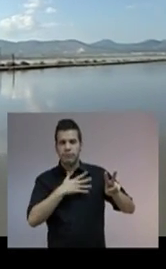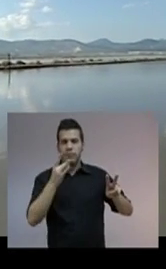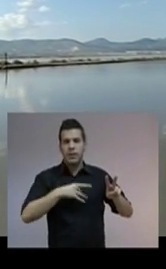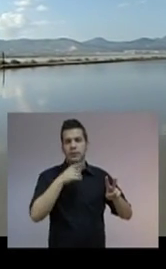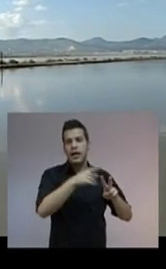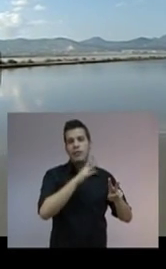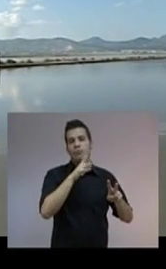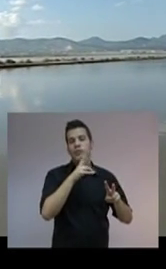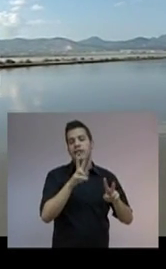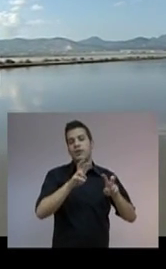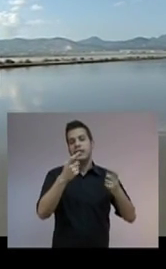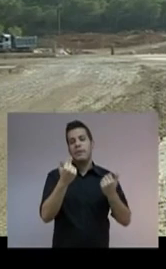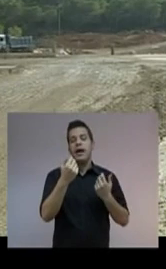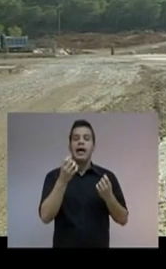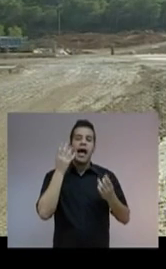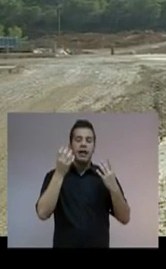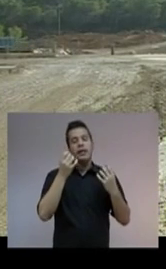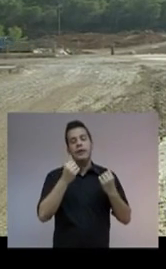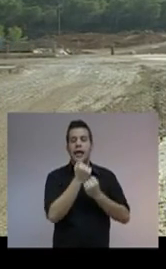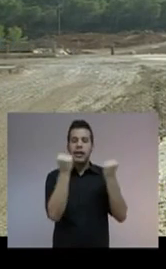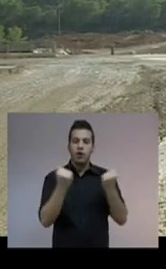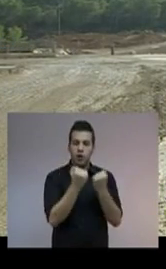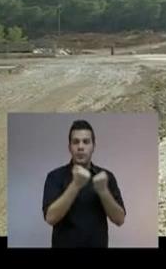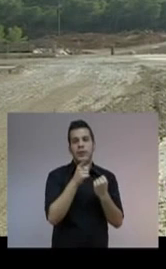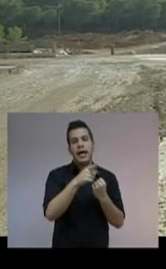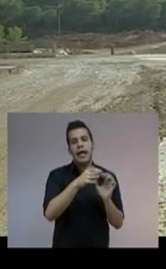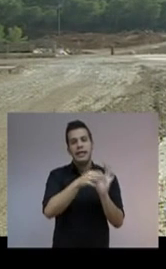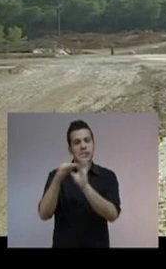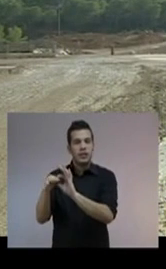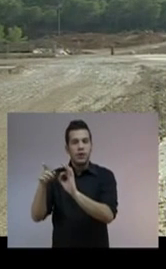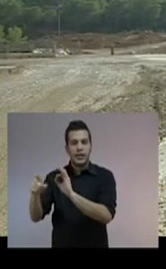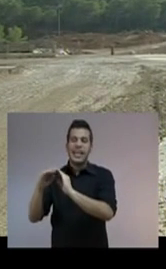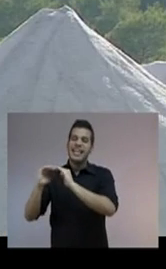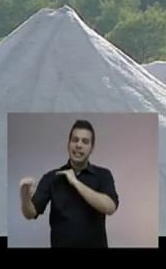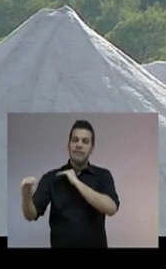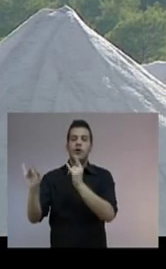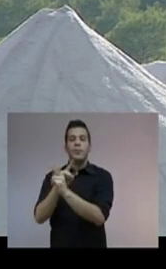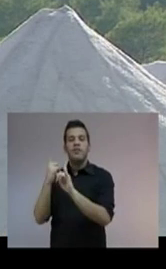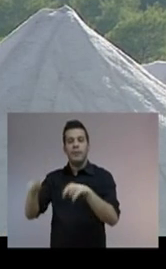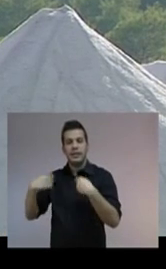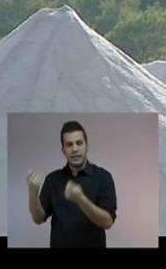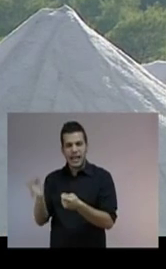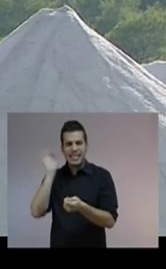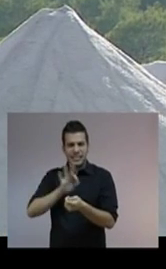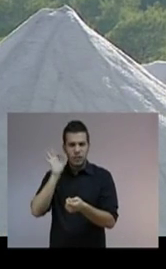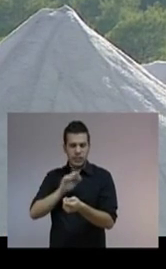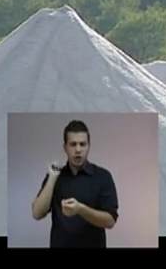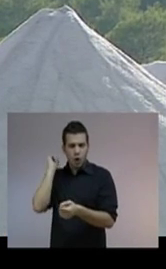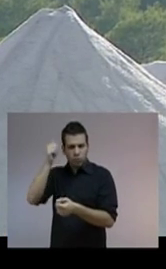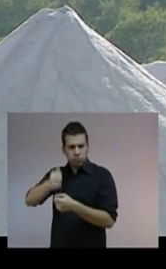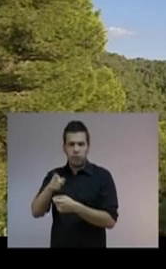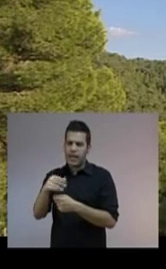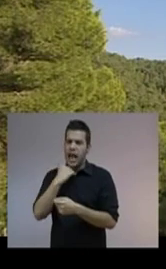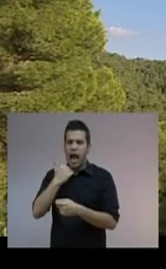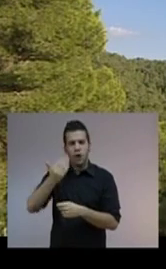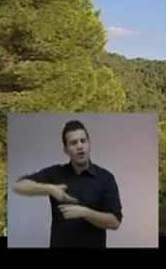actividad económica compatible con el equilibrio medioambiental del parque, que durante siglos fue un importante motor económico para